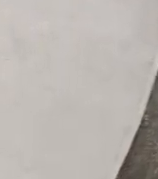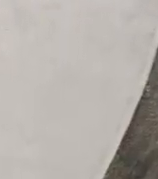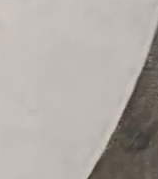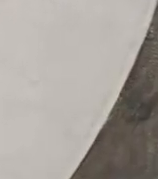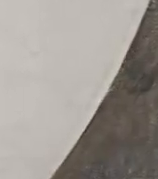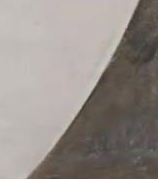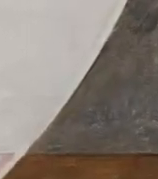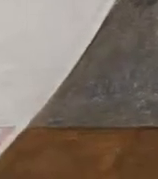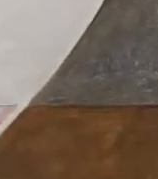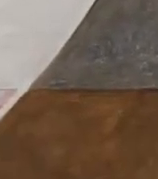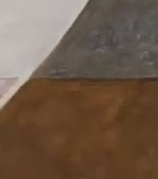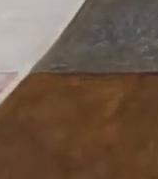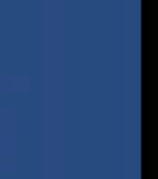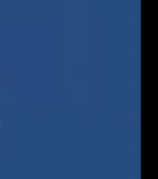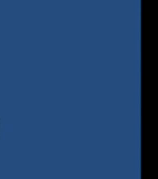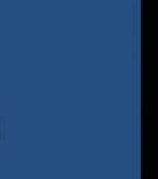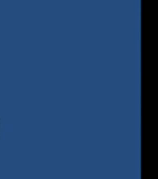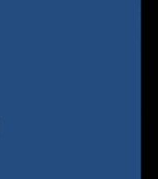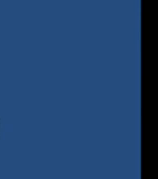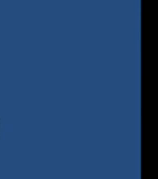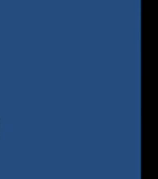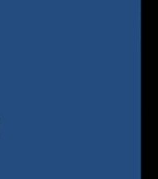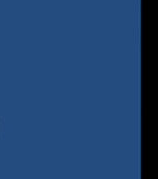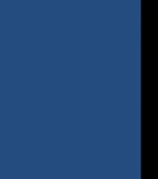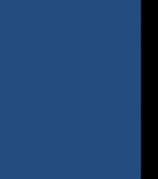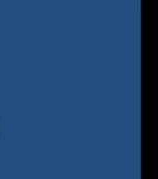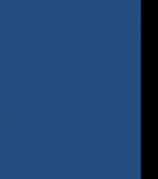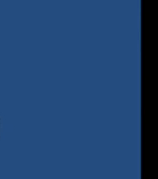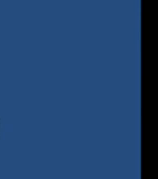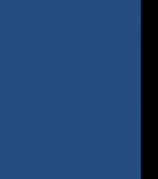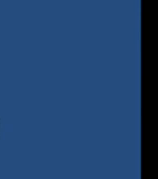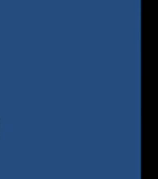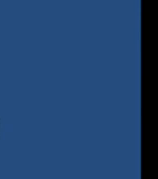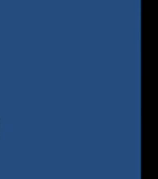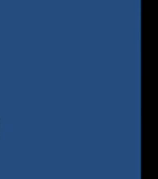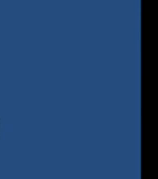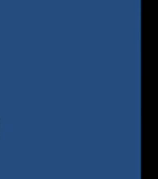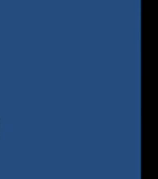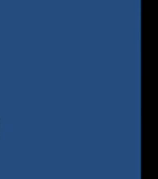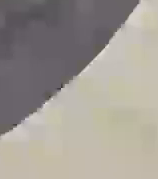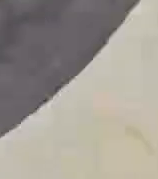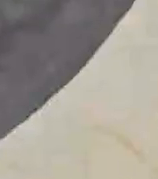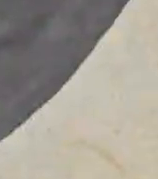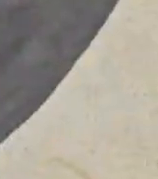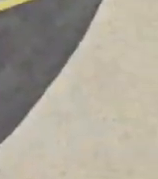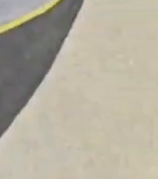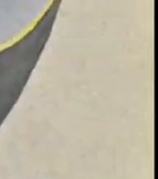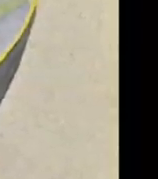La vida es una farsa si una persona no sirve a la verdad.